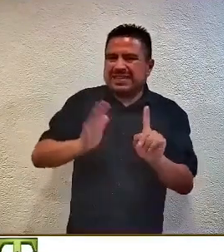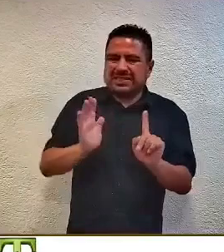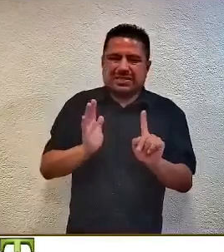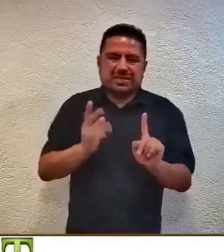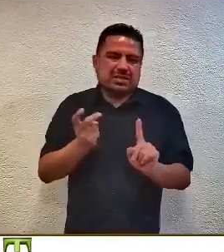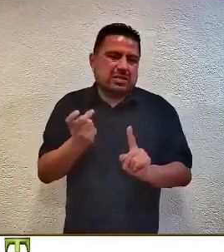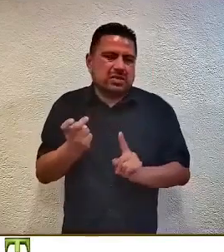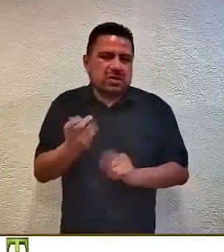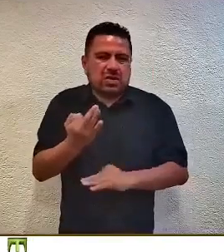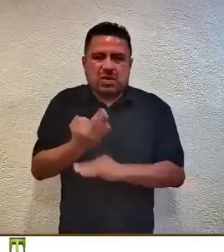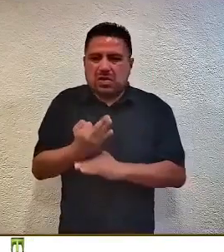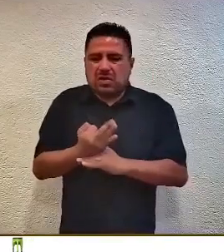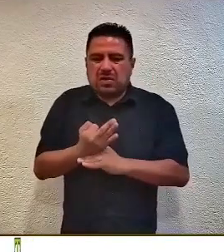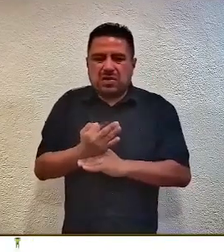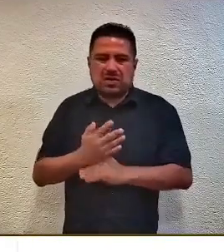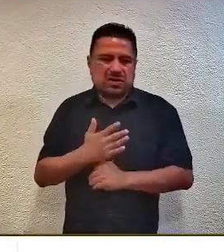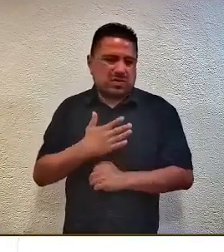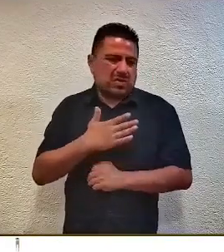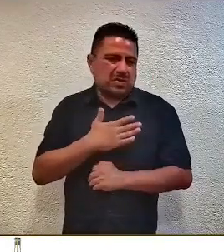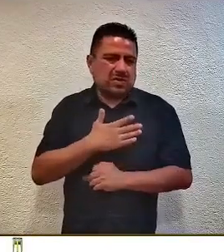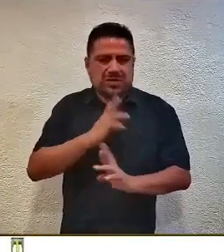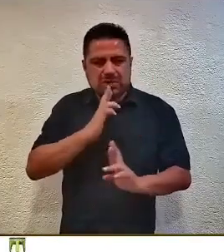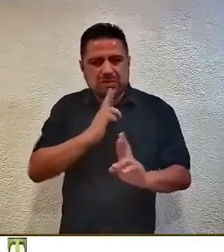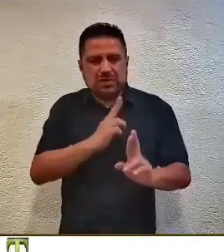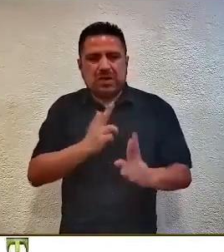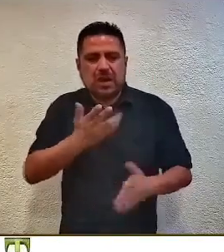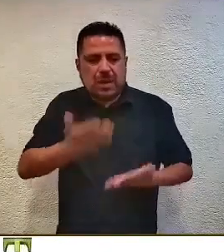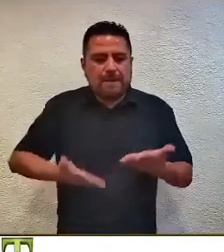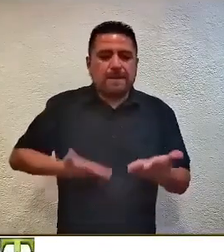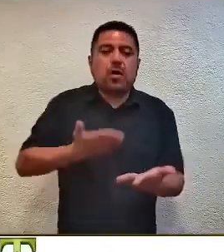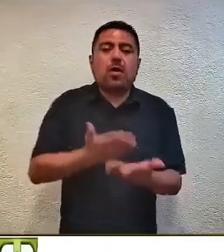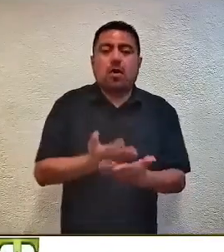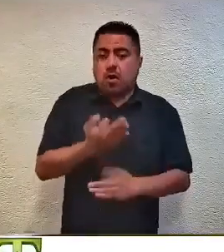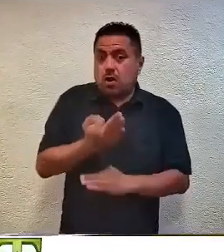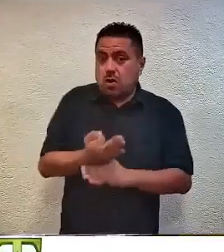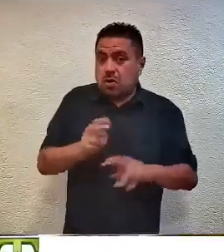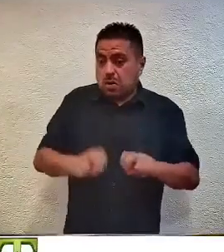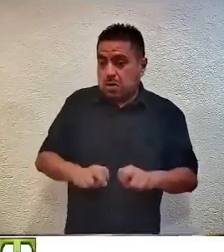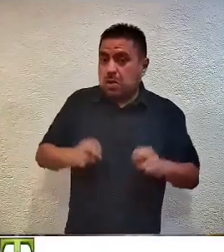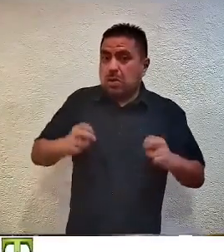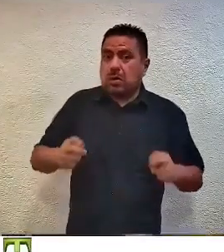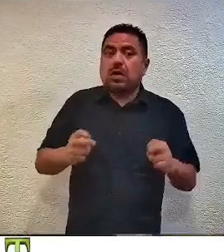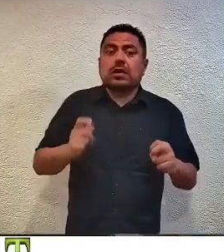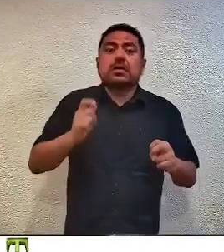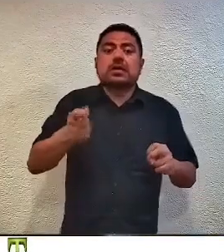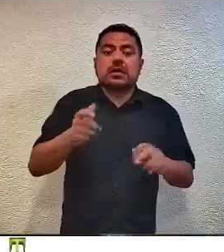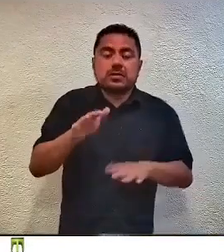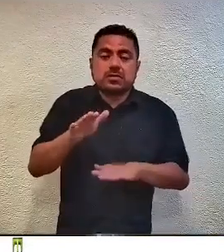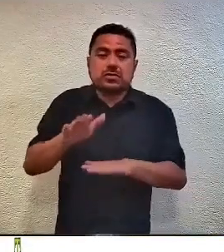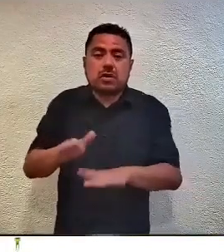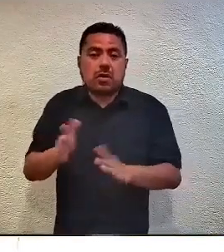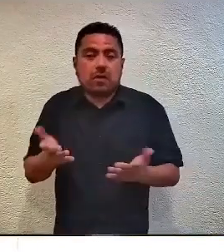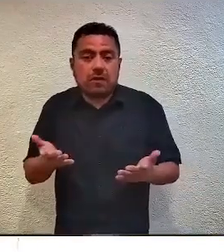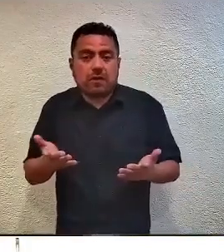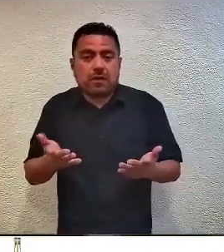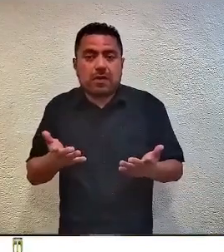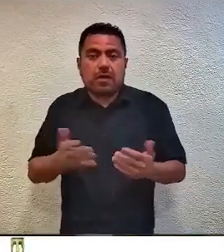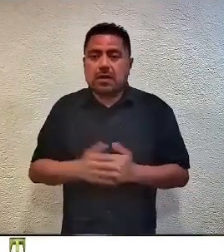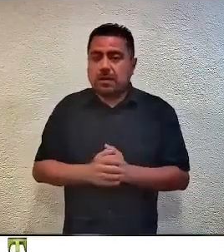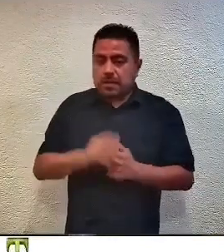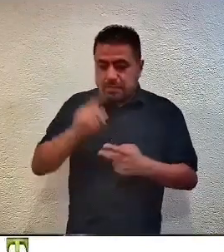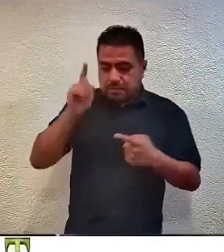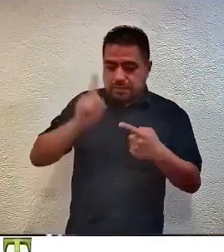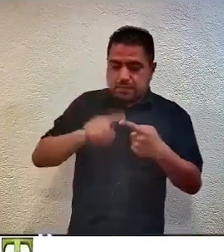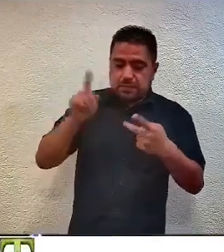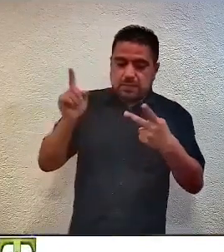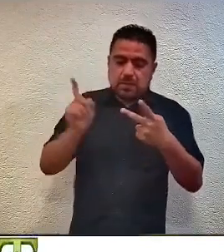nos ocupa en esta resolución que propongo hoy al Pleno, es sobre dos elecciones